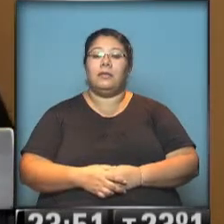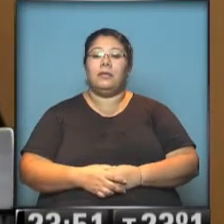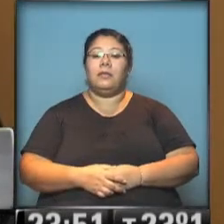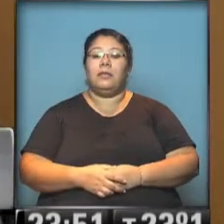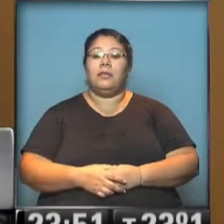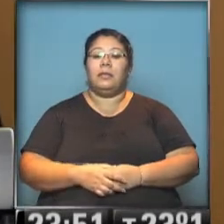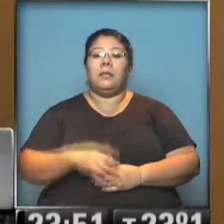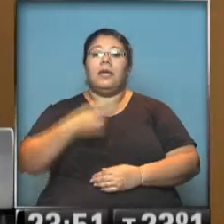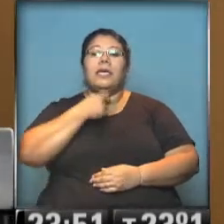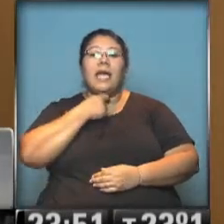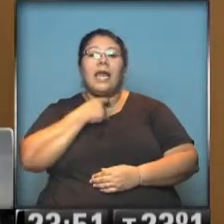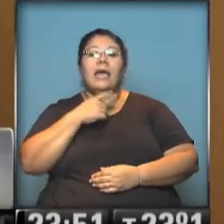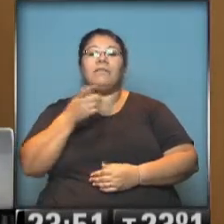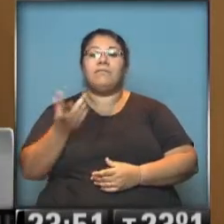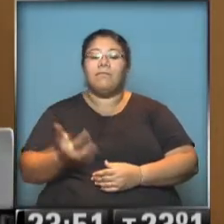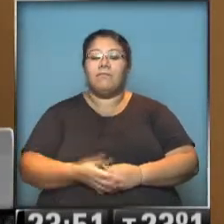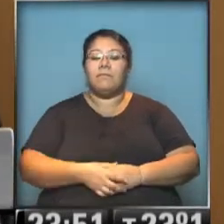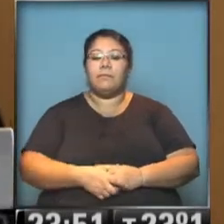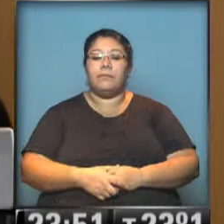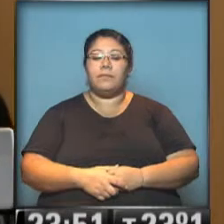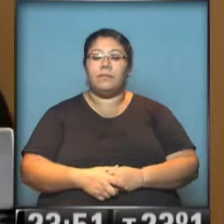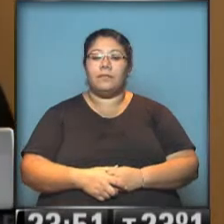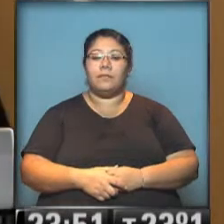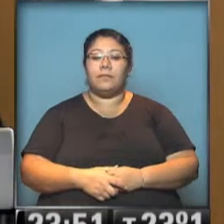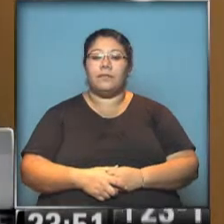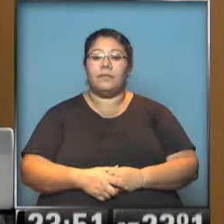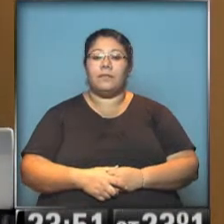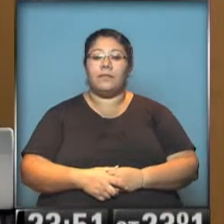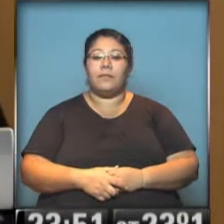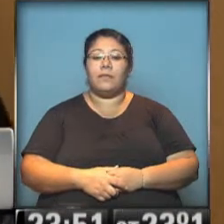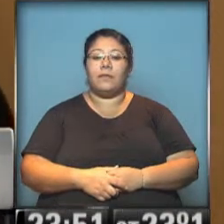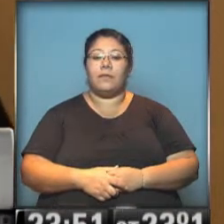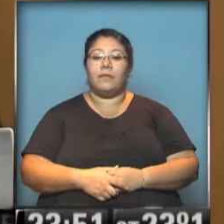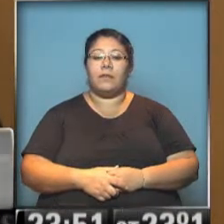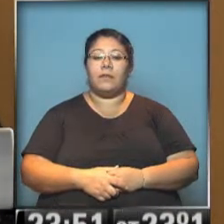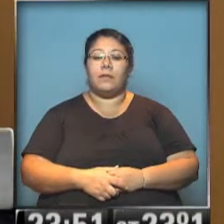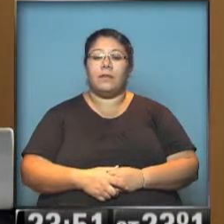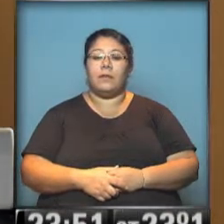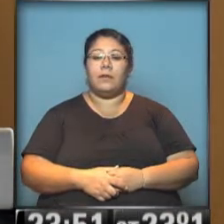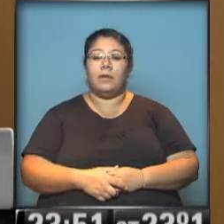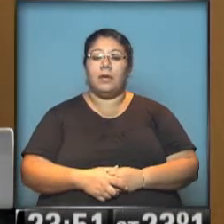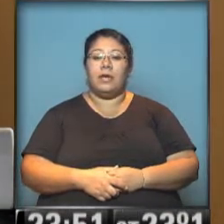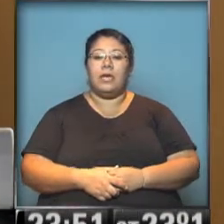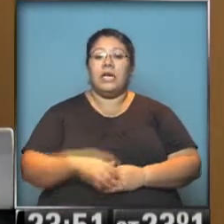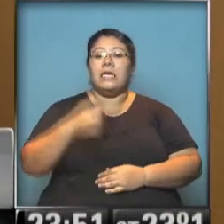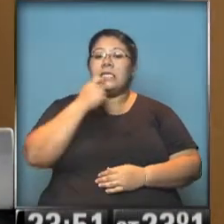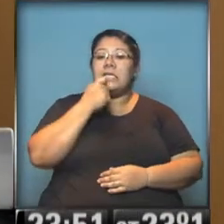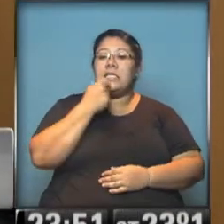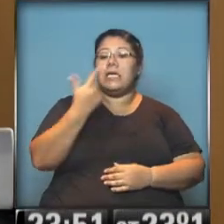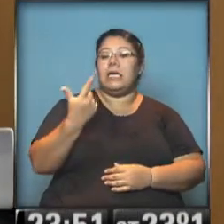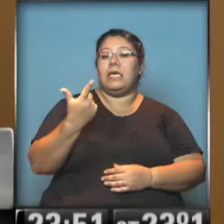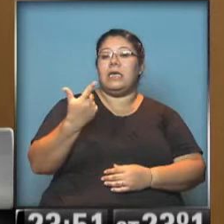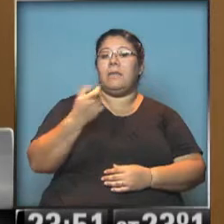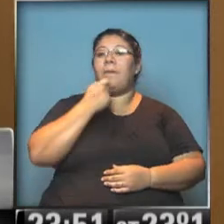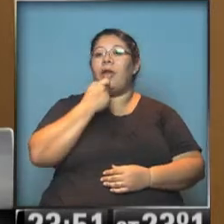del aparato y otros menos diplomáticamente dicen hacer valer la posibilidad de que los punteros roben boletas,